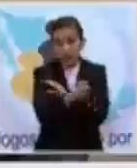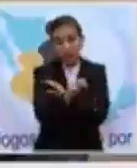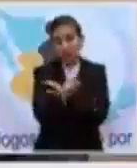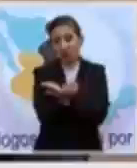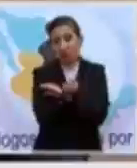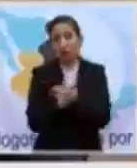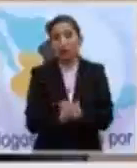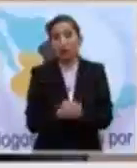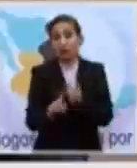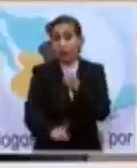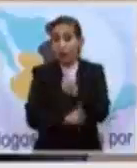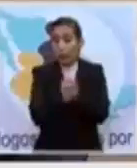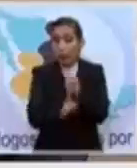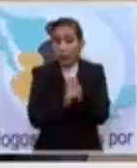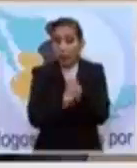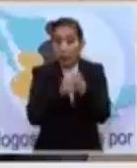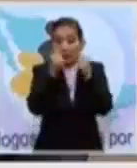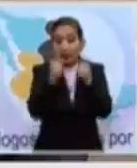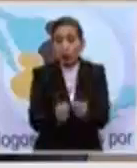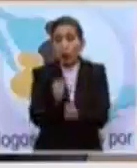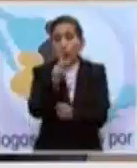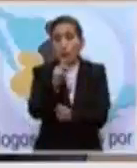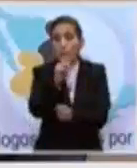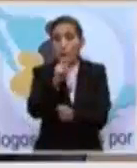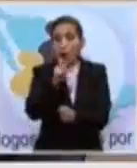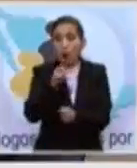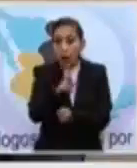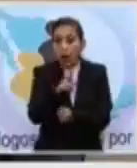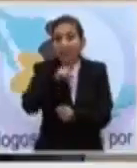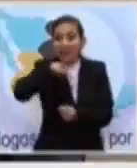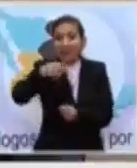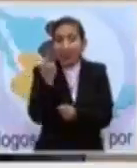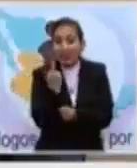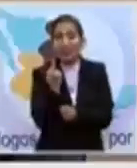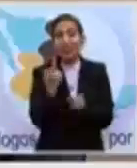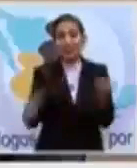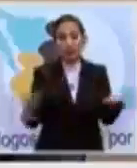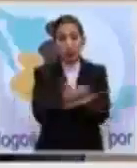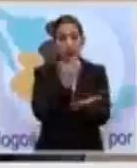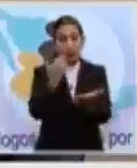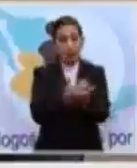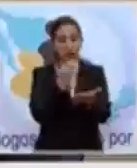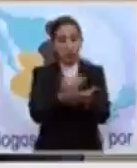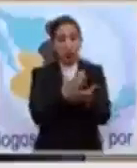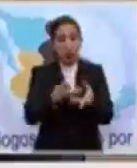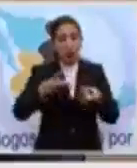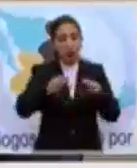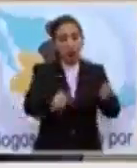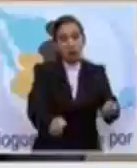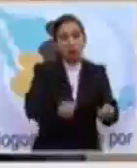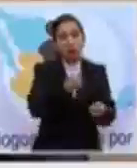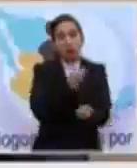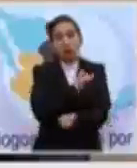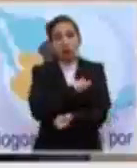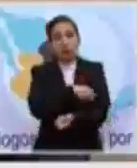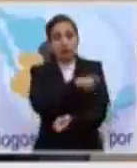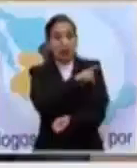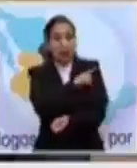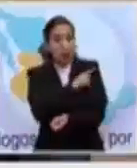Popular. El problema del Seguro Popular es que es un catálogo, una póliza de gastos médicos